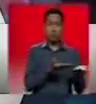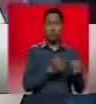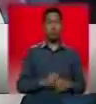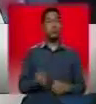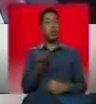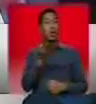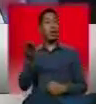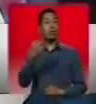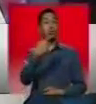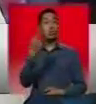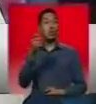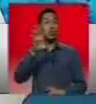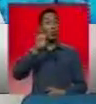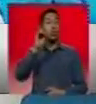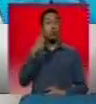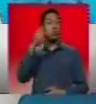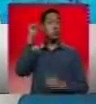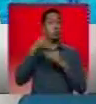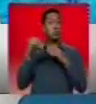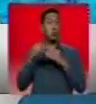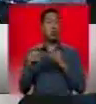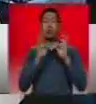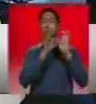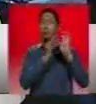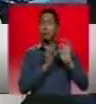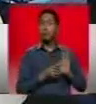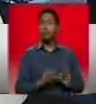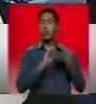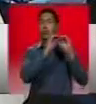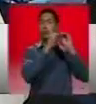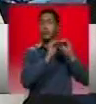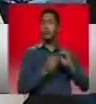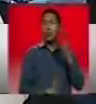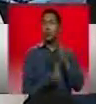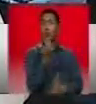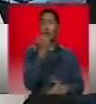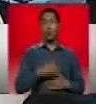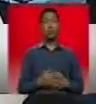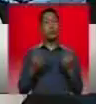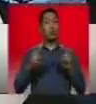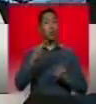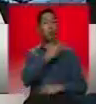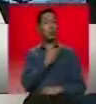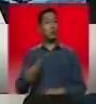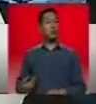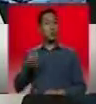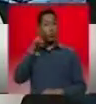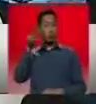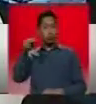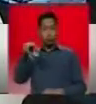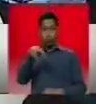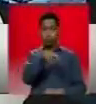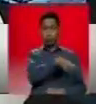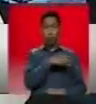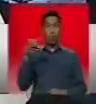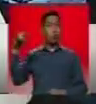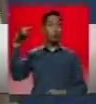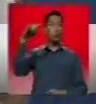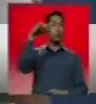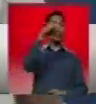ampliar la terminal. Además, el primer mandatario efectuó un recorrido aéreo por la vía Río Sete Huaquillas.